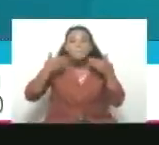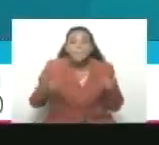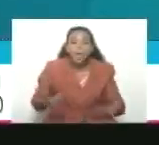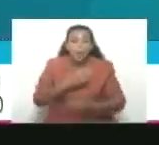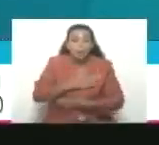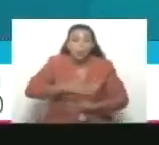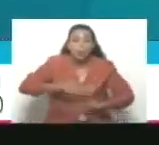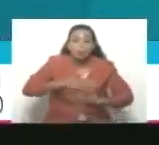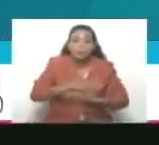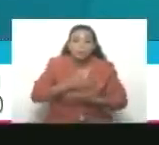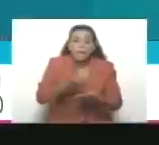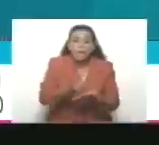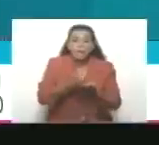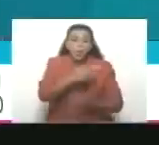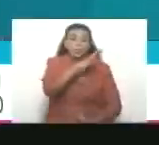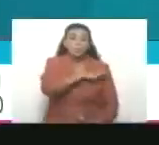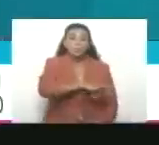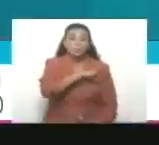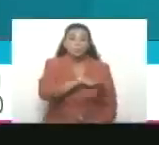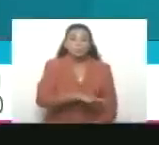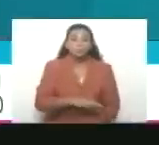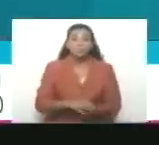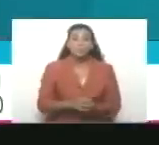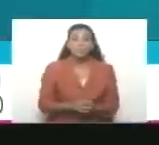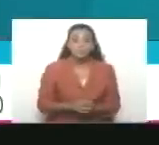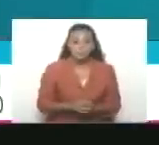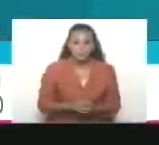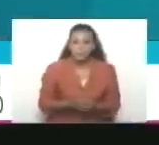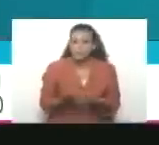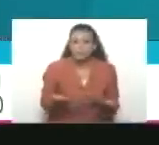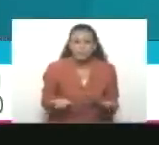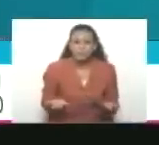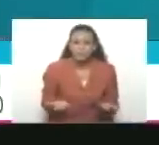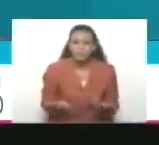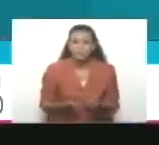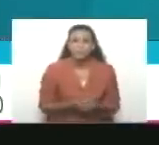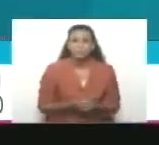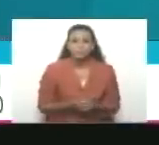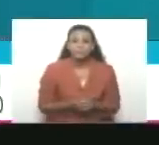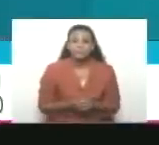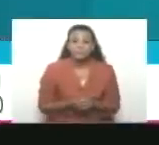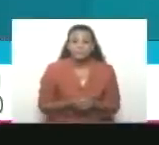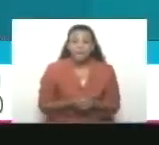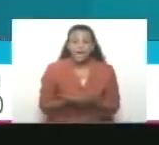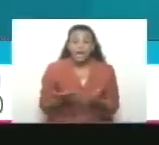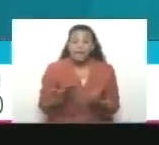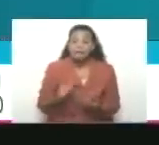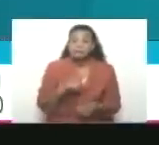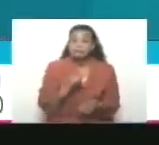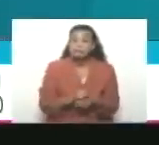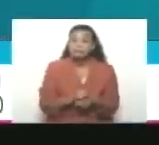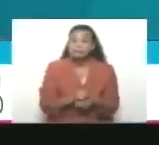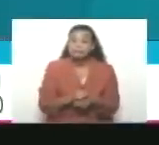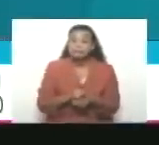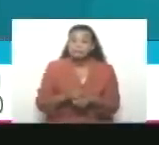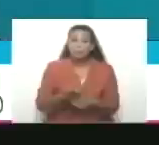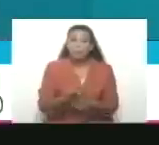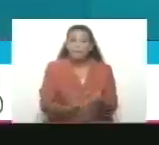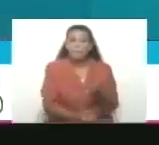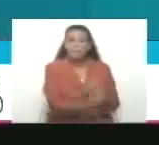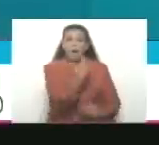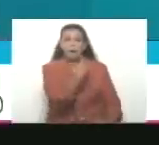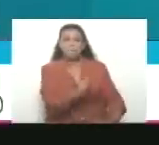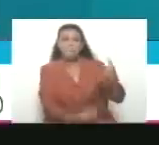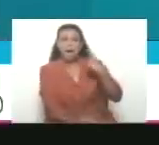la recuperación del estado de bienestar social ahí están las heridas principales del bombardeo